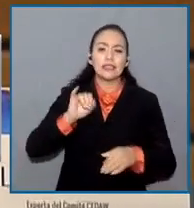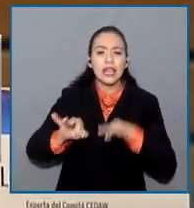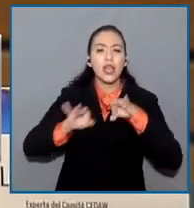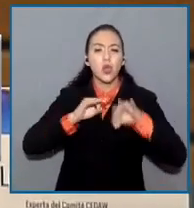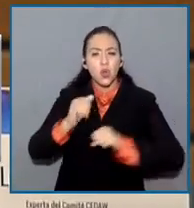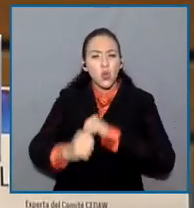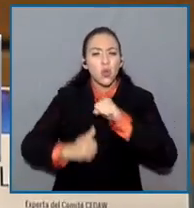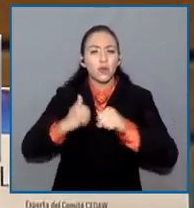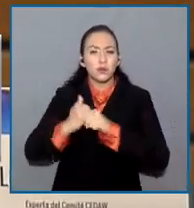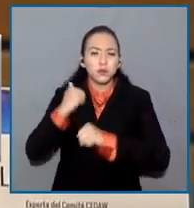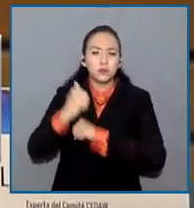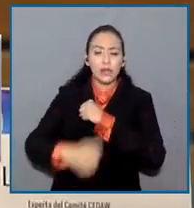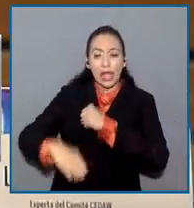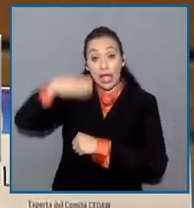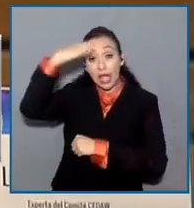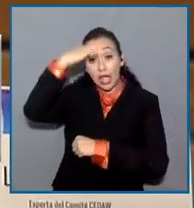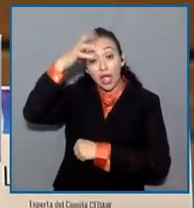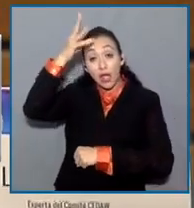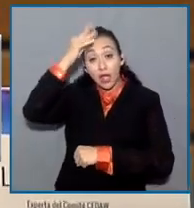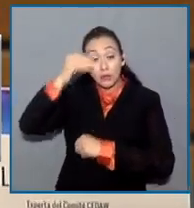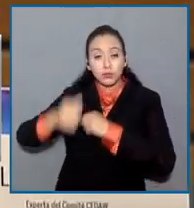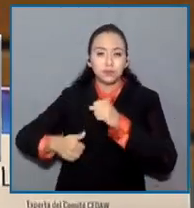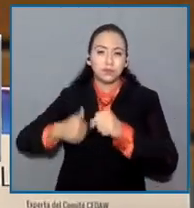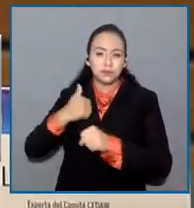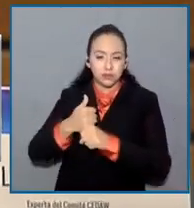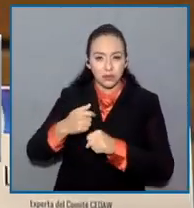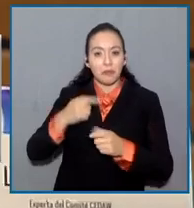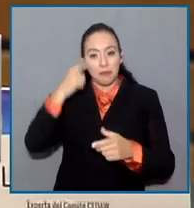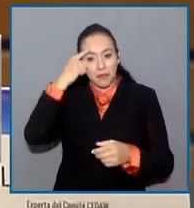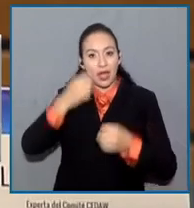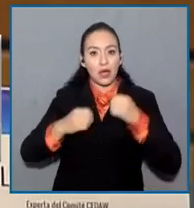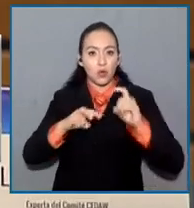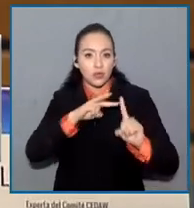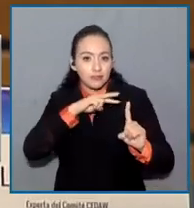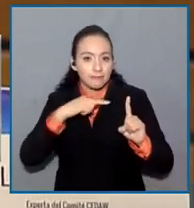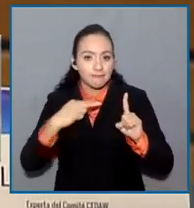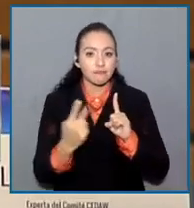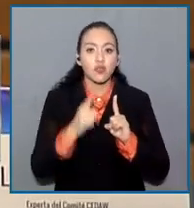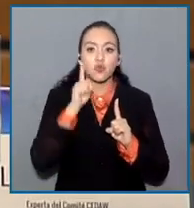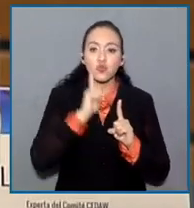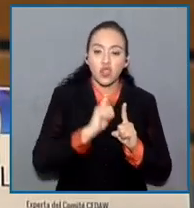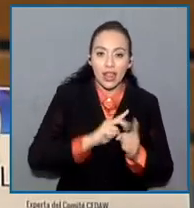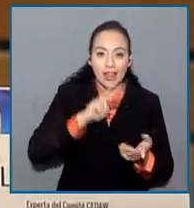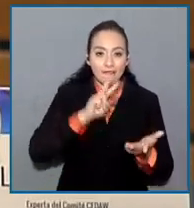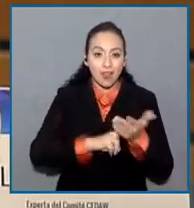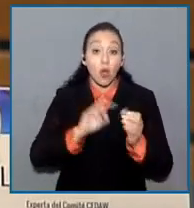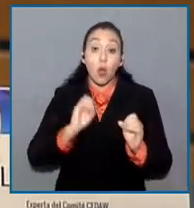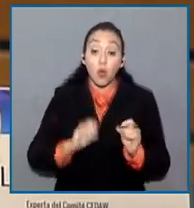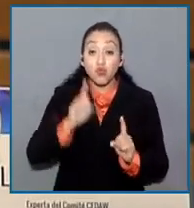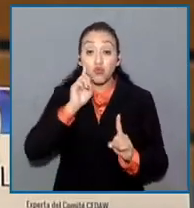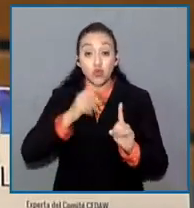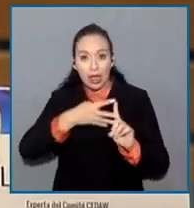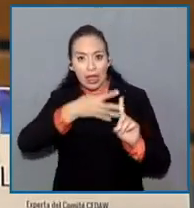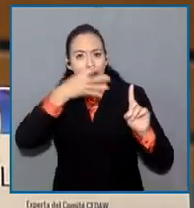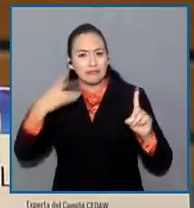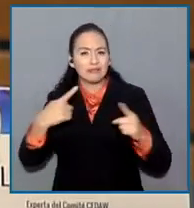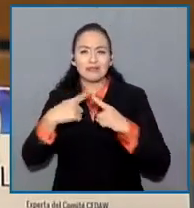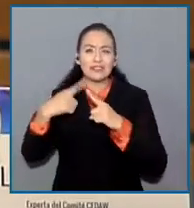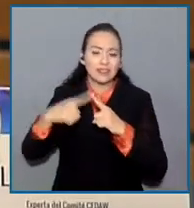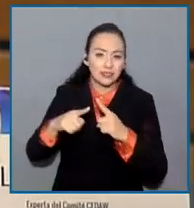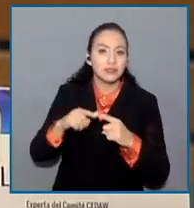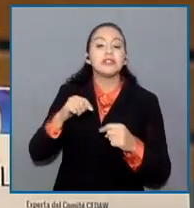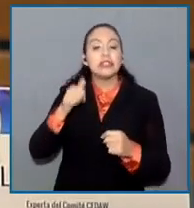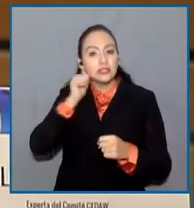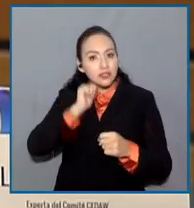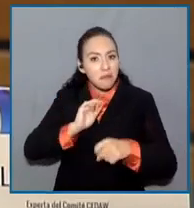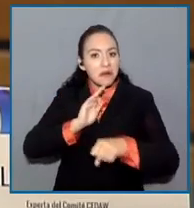llegue alguien sin perspectiva de derechos humanos o sin perspectiva de género, a mí me preocupa porque allí vas a dejar de incidir en